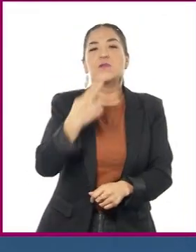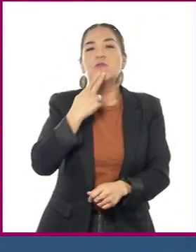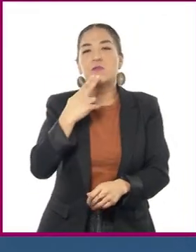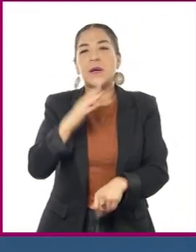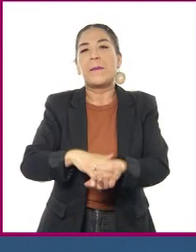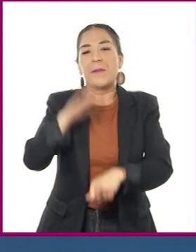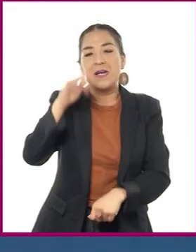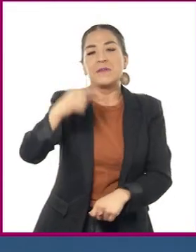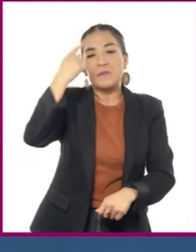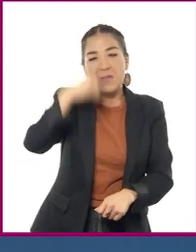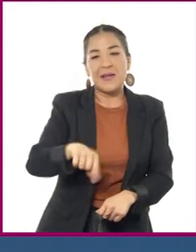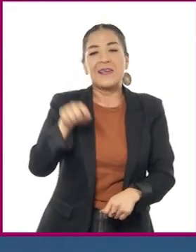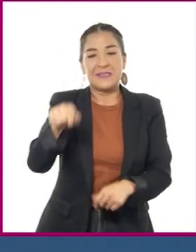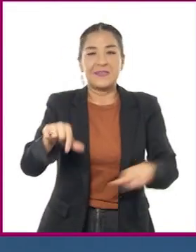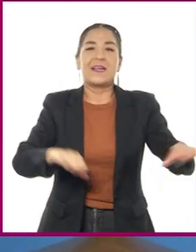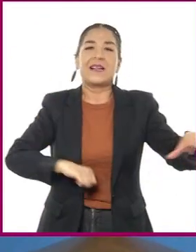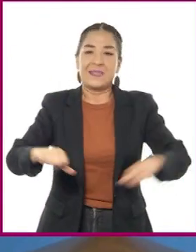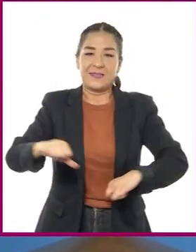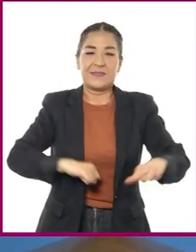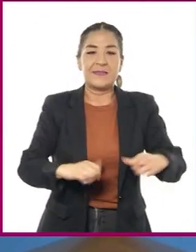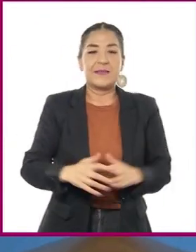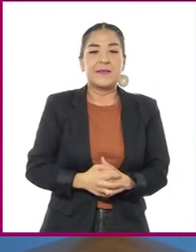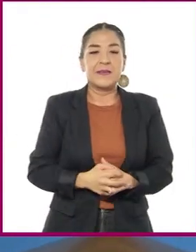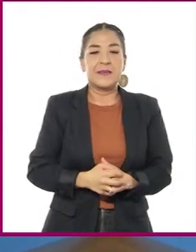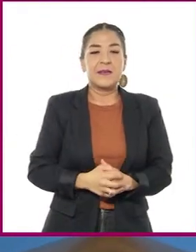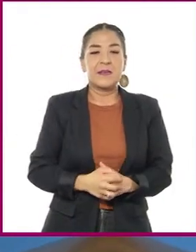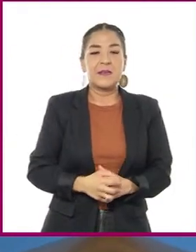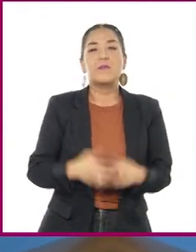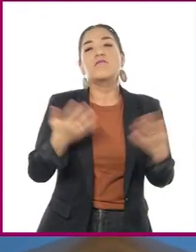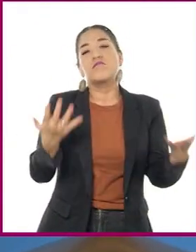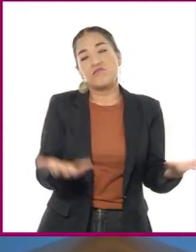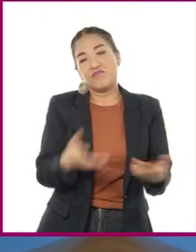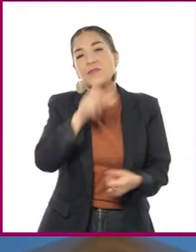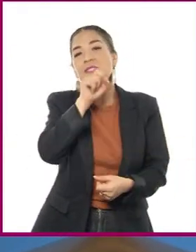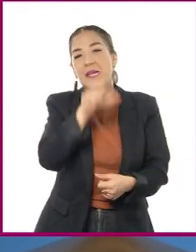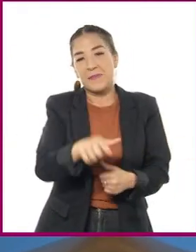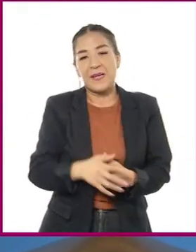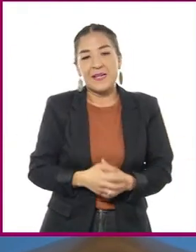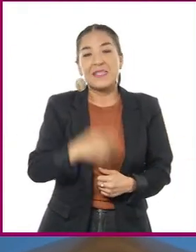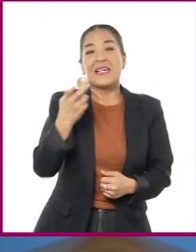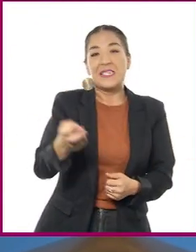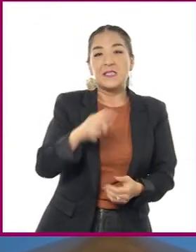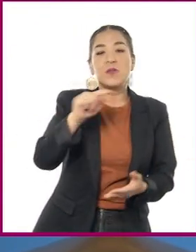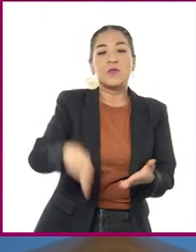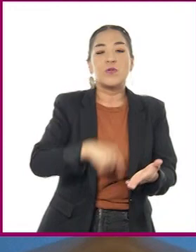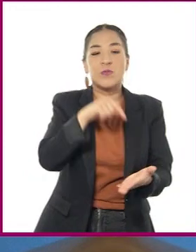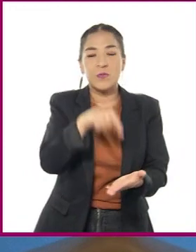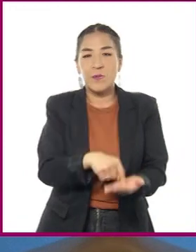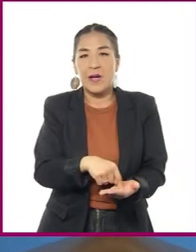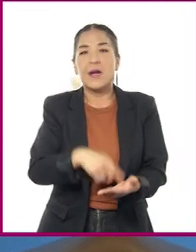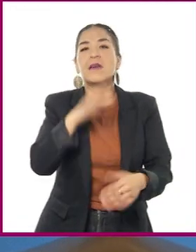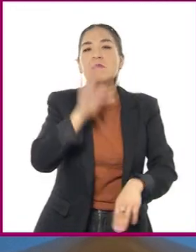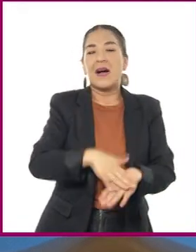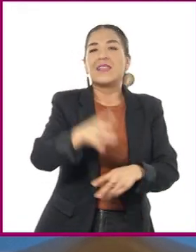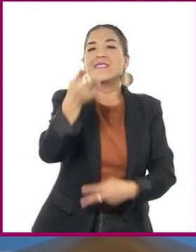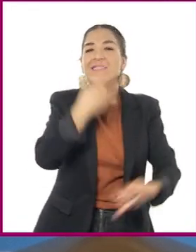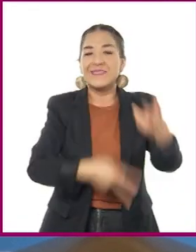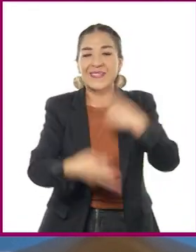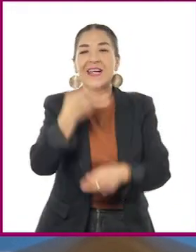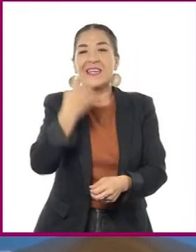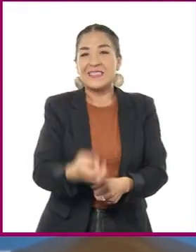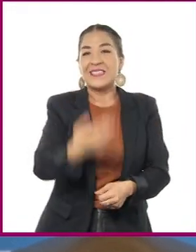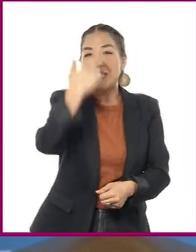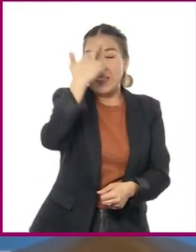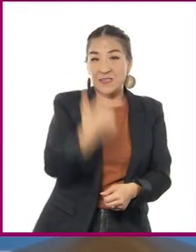para echar a andar esa actividad. Sin embargo, debido a la desigual distribución de estos